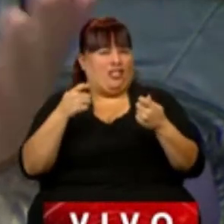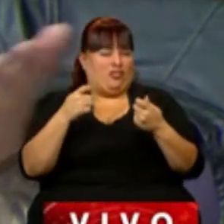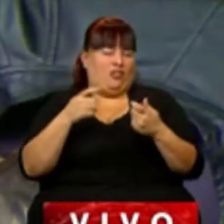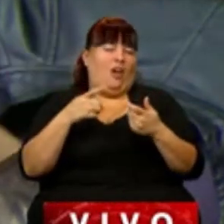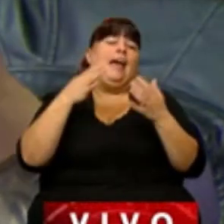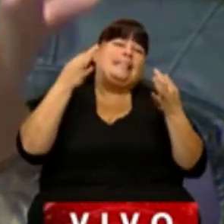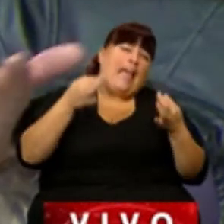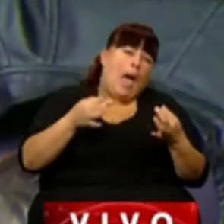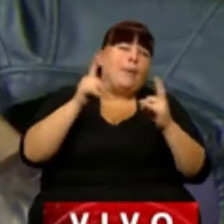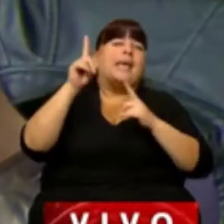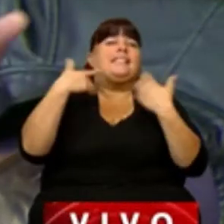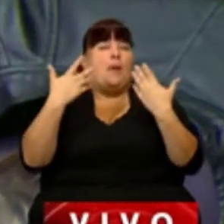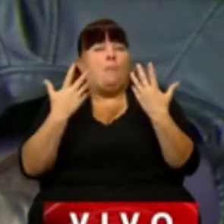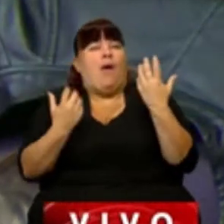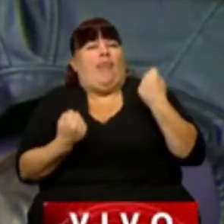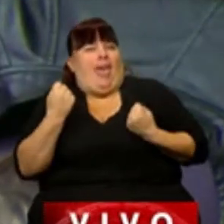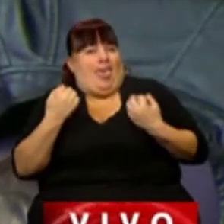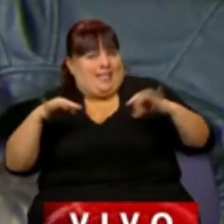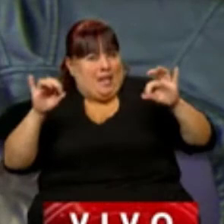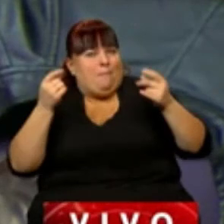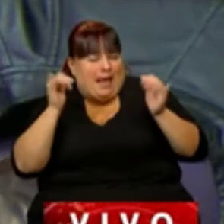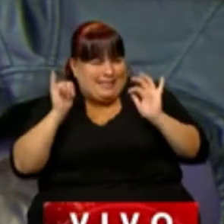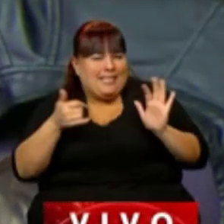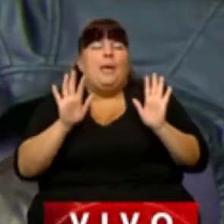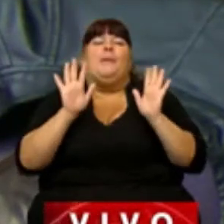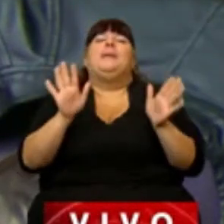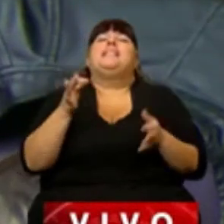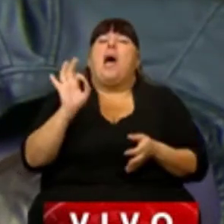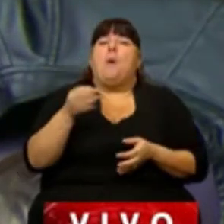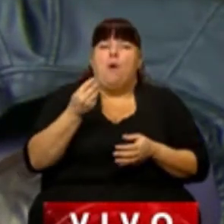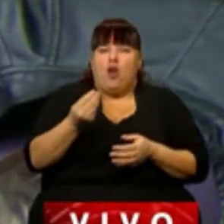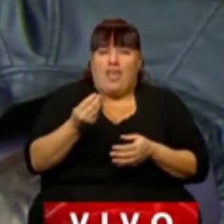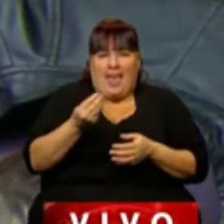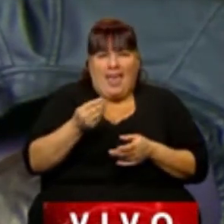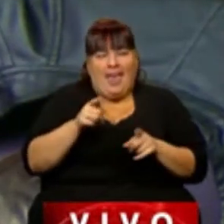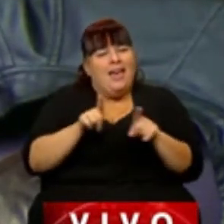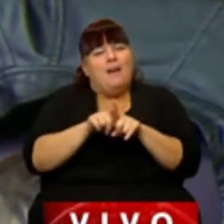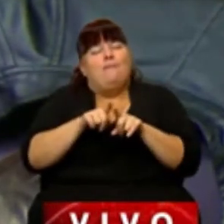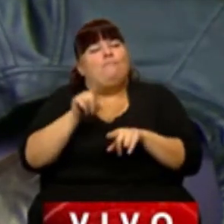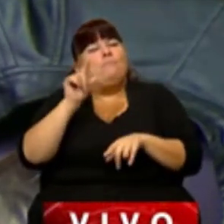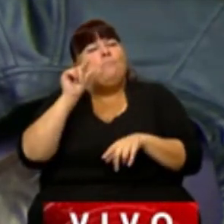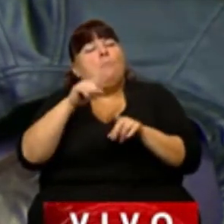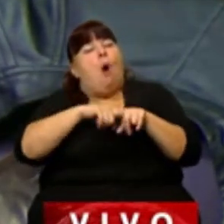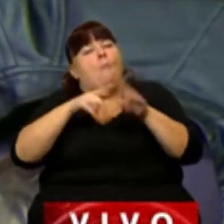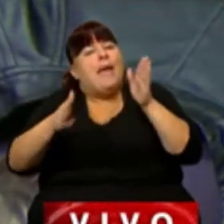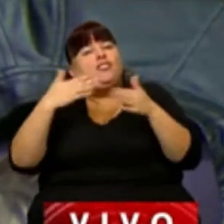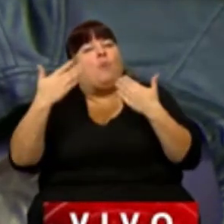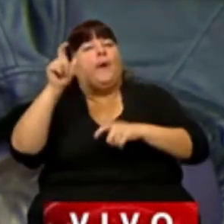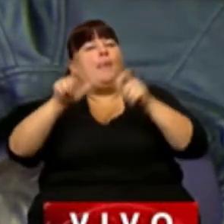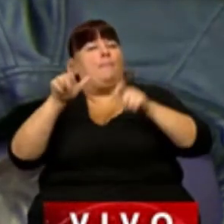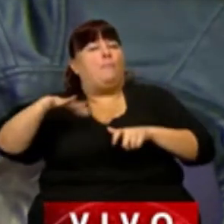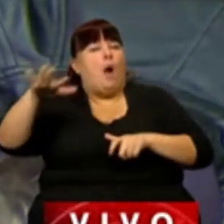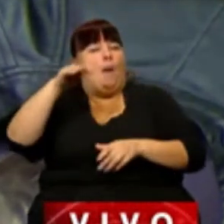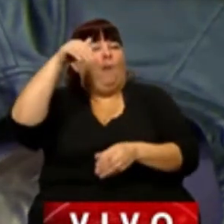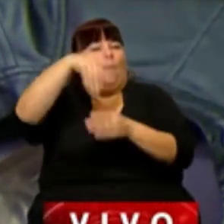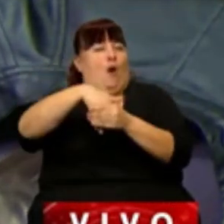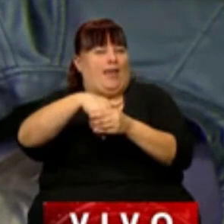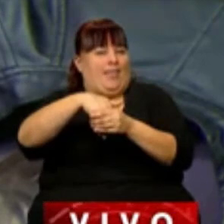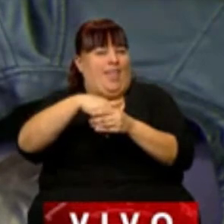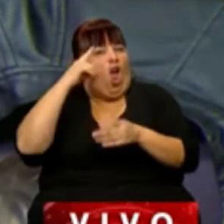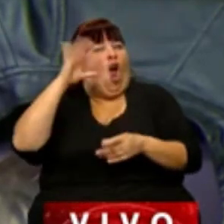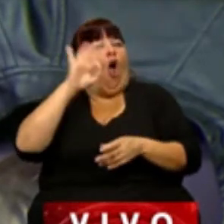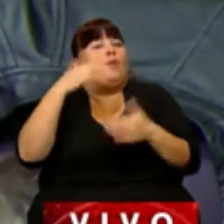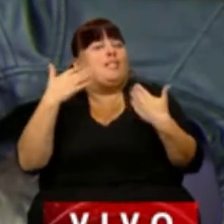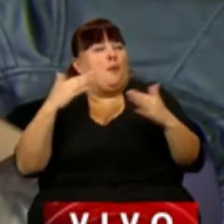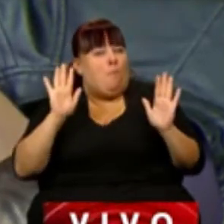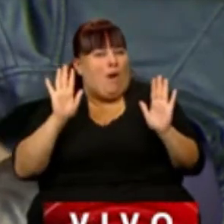allá que está bien, cosas que se puedan ahorrar, que se ahorren. ¿Saben por qué? Porque es una de las pocas instancias de participación donde uno puede